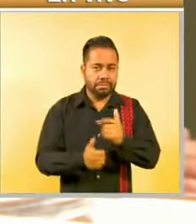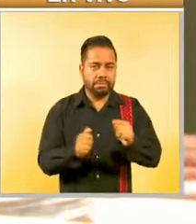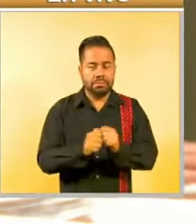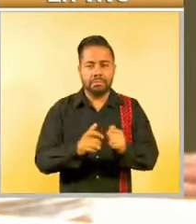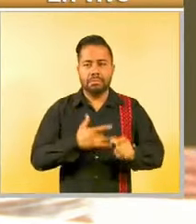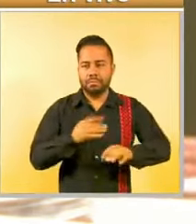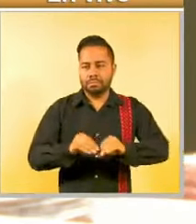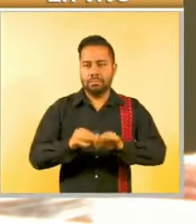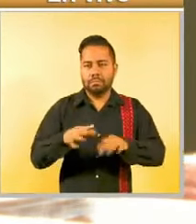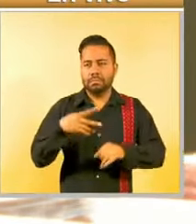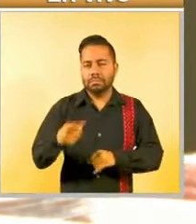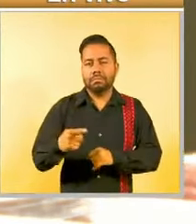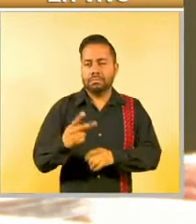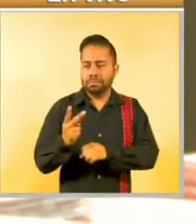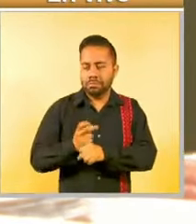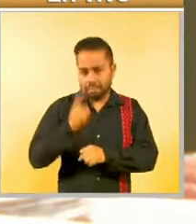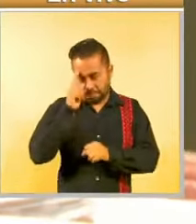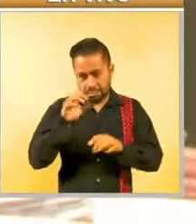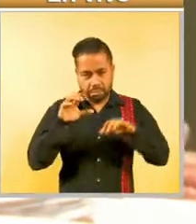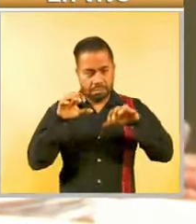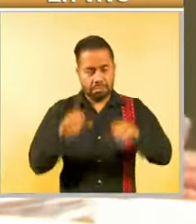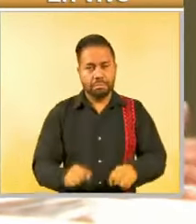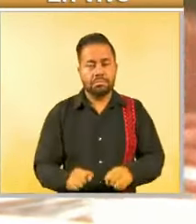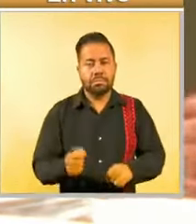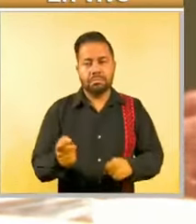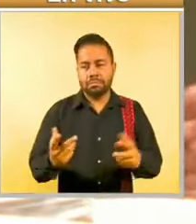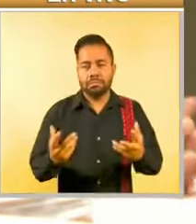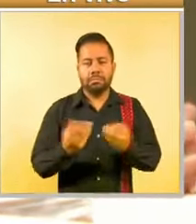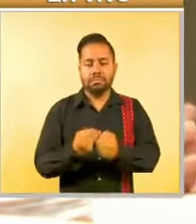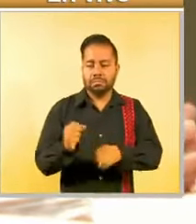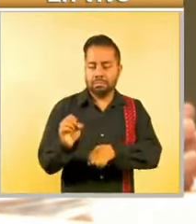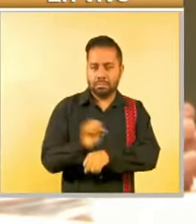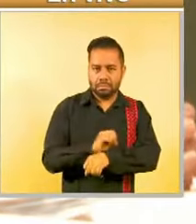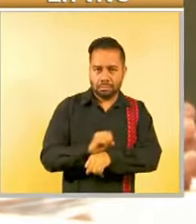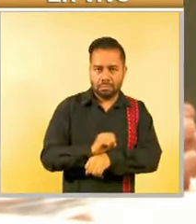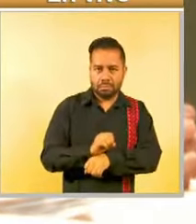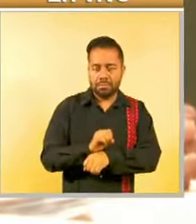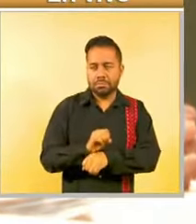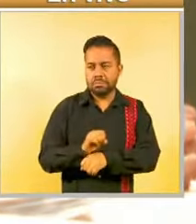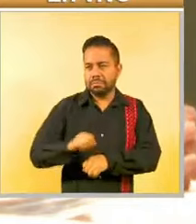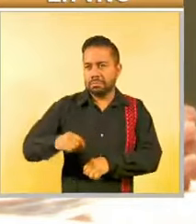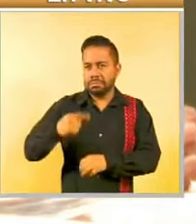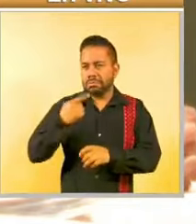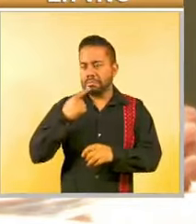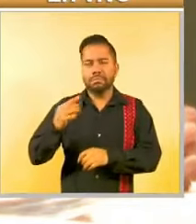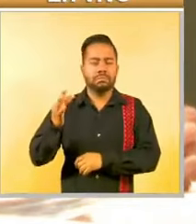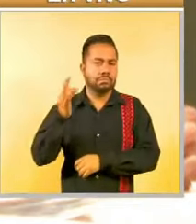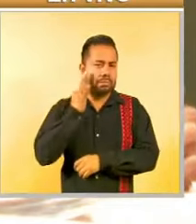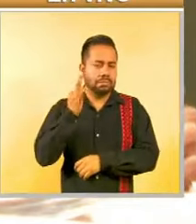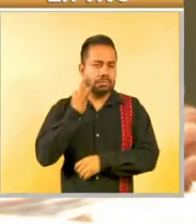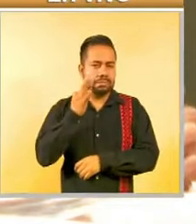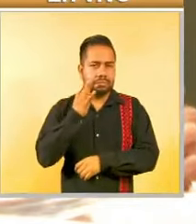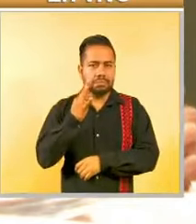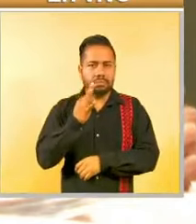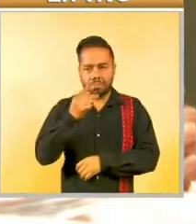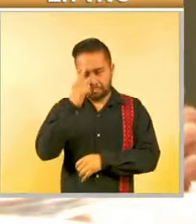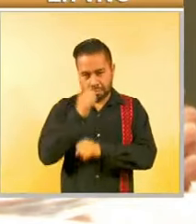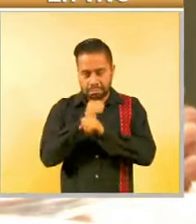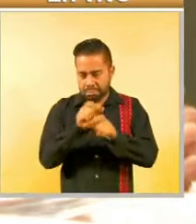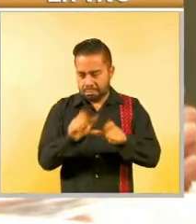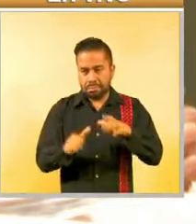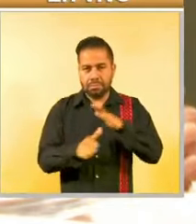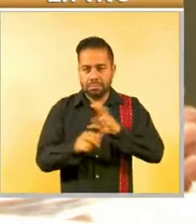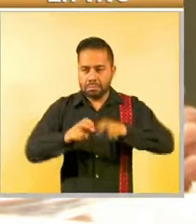lo que son sus sus seguimientos para las detenciones hacen conjuntos operativos mencionaba el señor fiscal en una las m de seguridad que